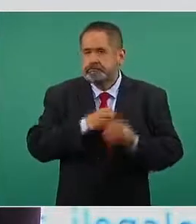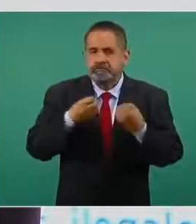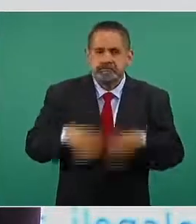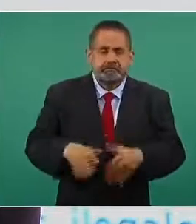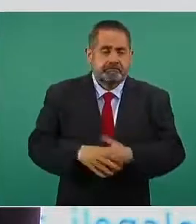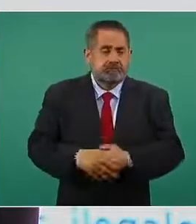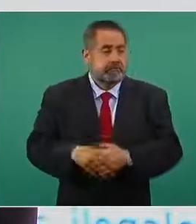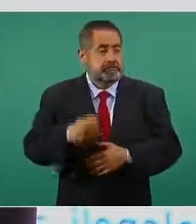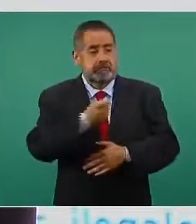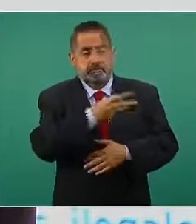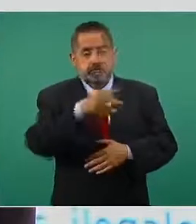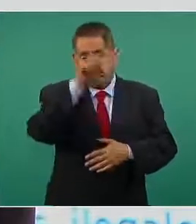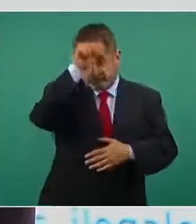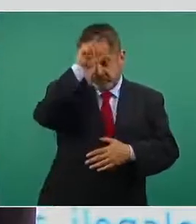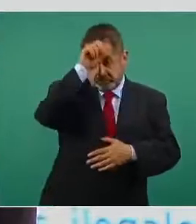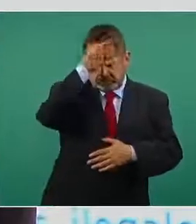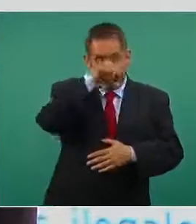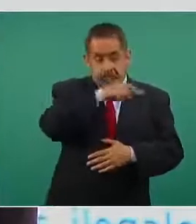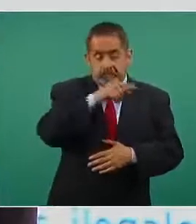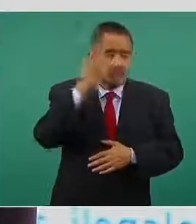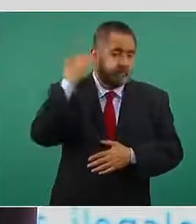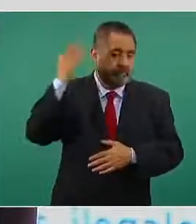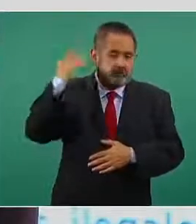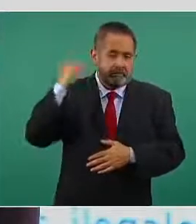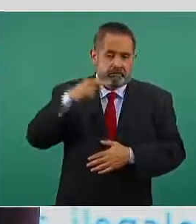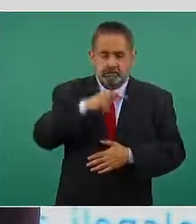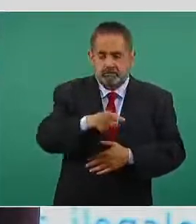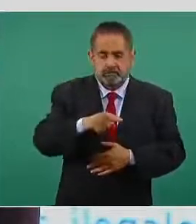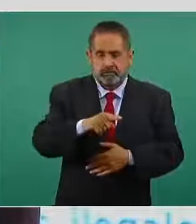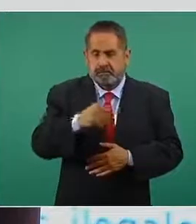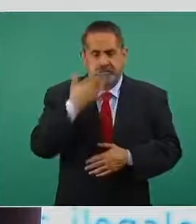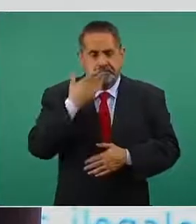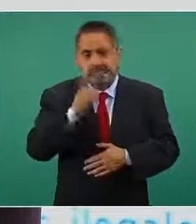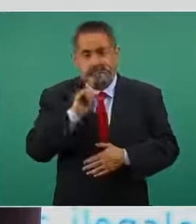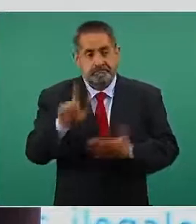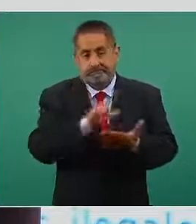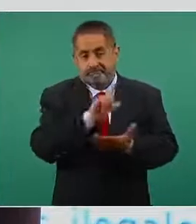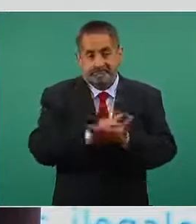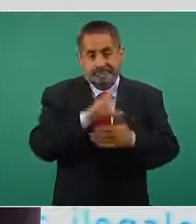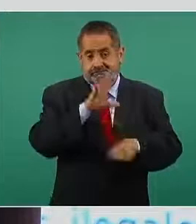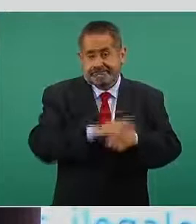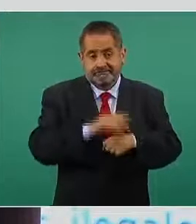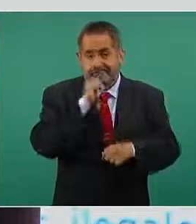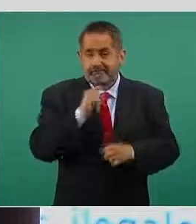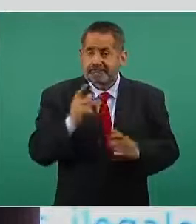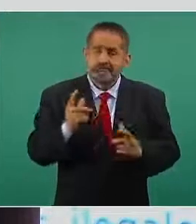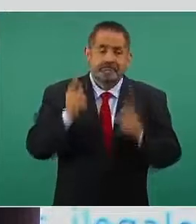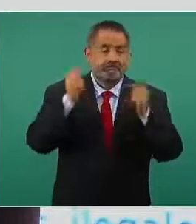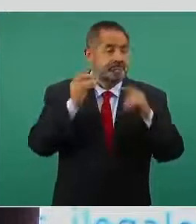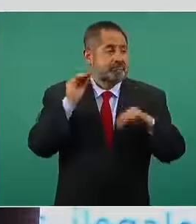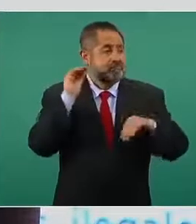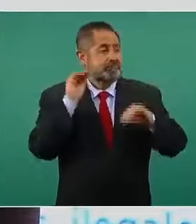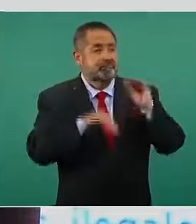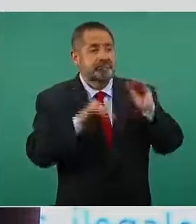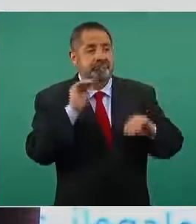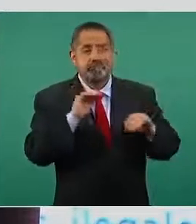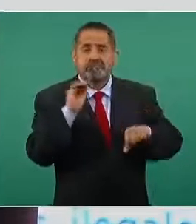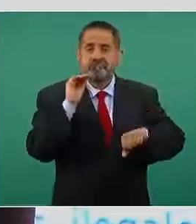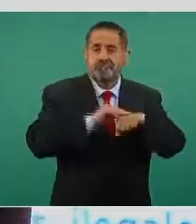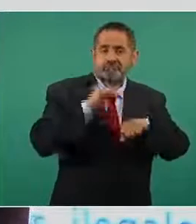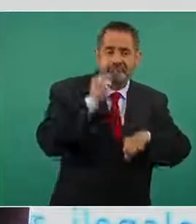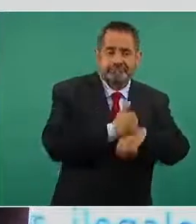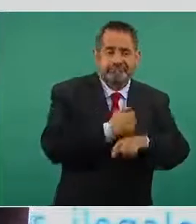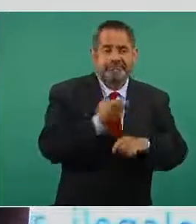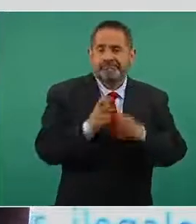mineras que recurrían a métodos ilegales para establecerse, y esto ha generado conflictos